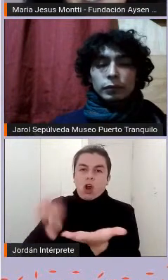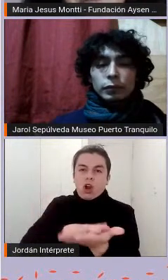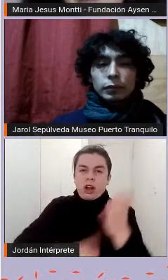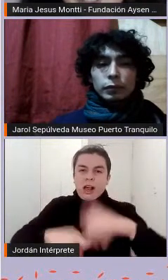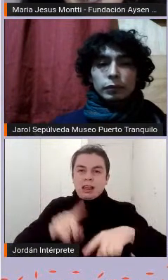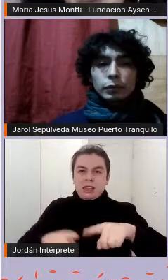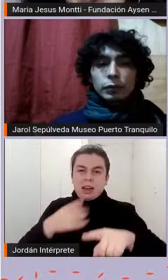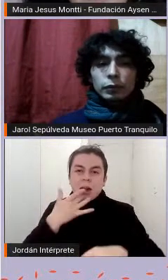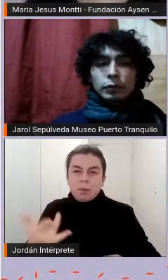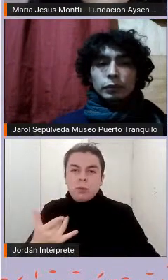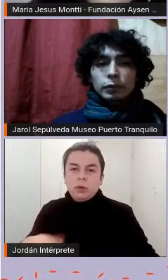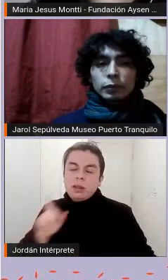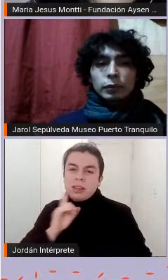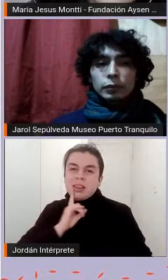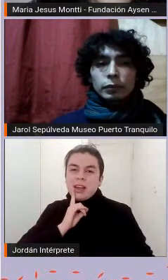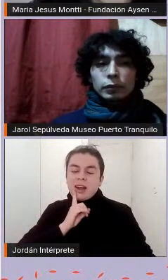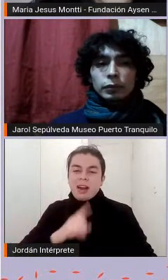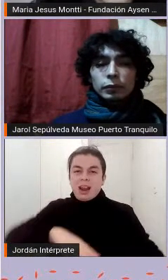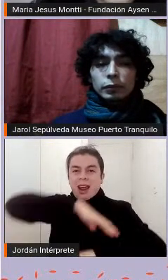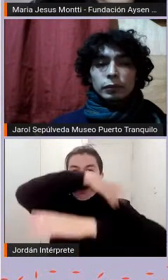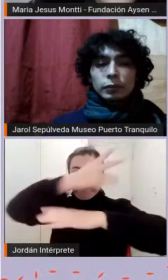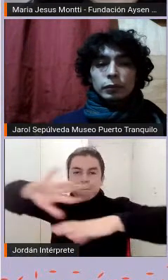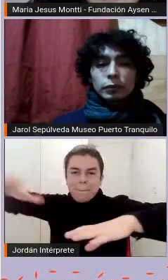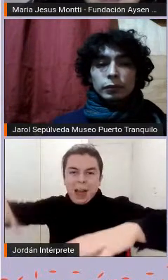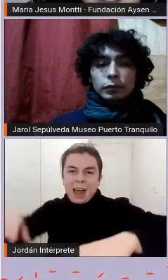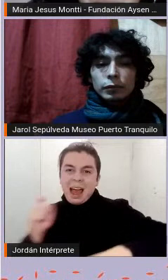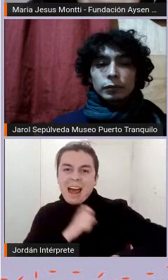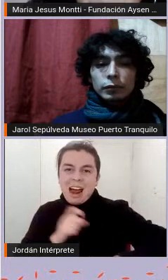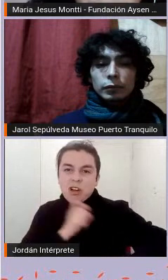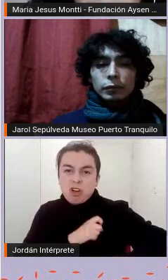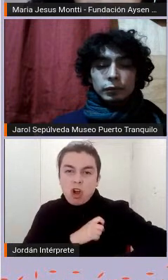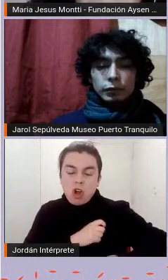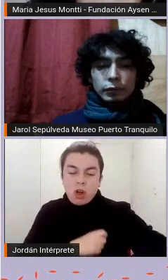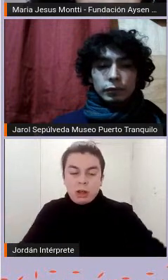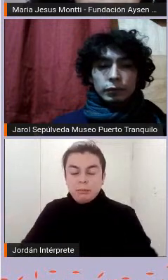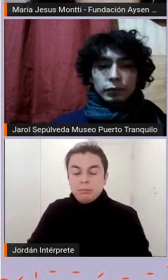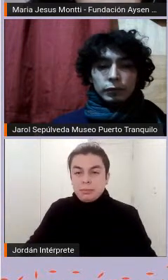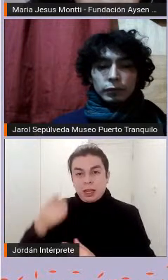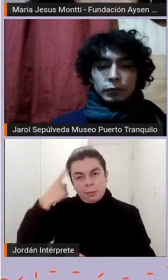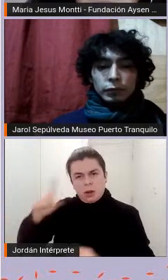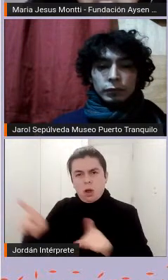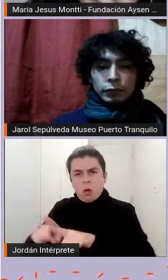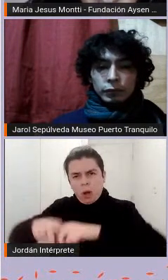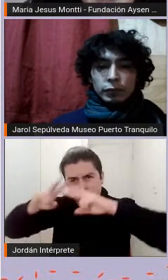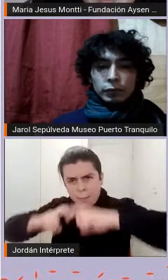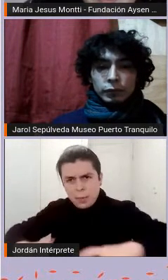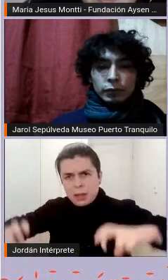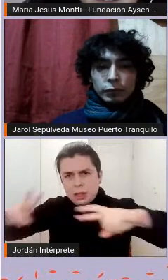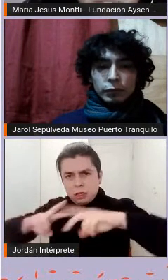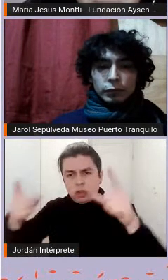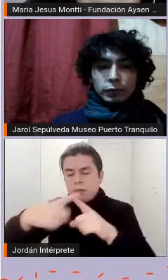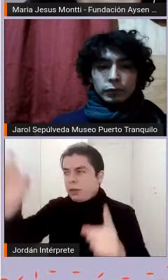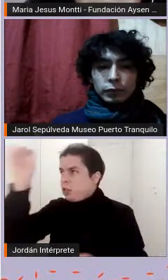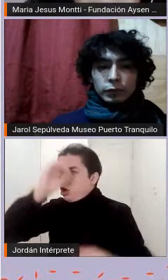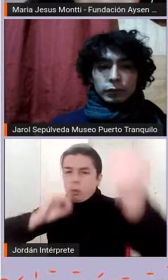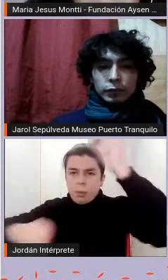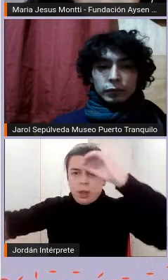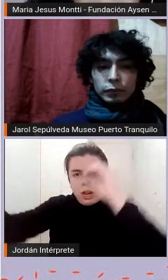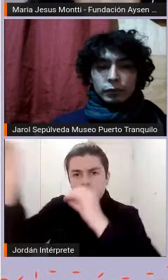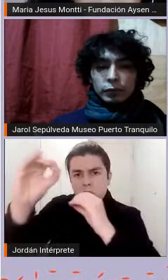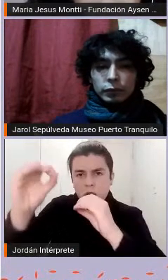la investigación sigue en curso y siempre hay distintas opiniones al respecto. No es que